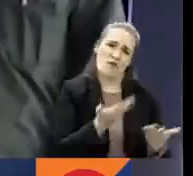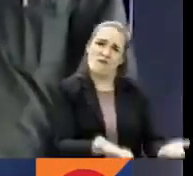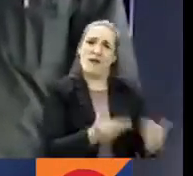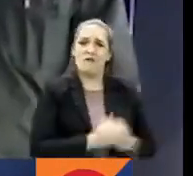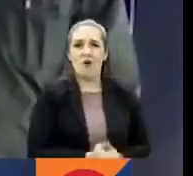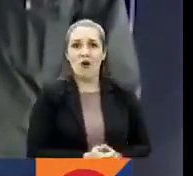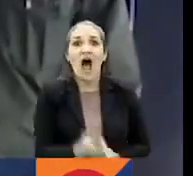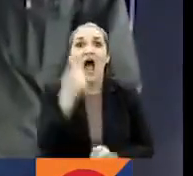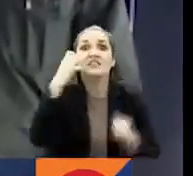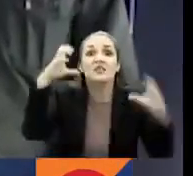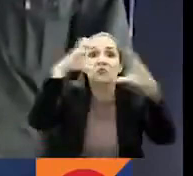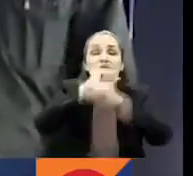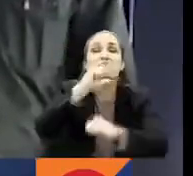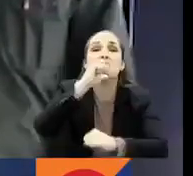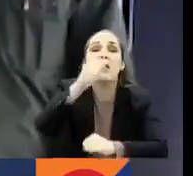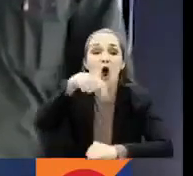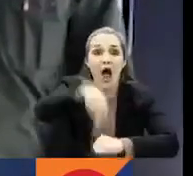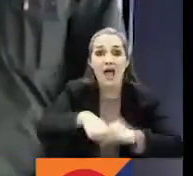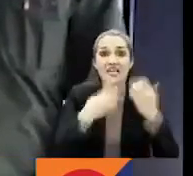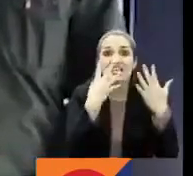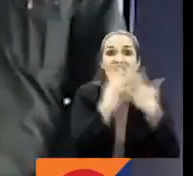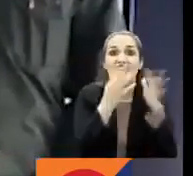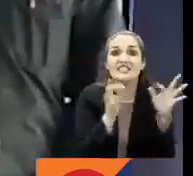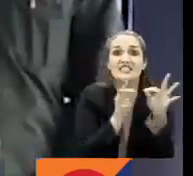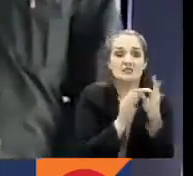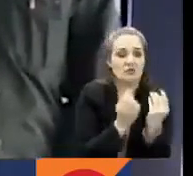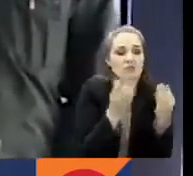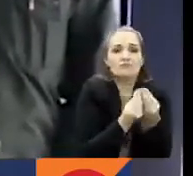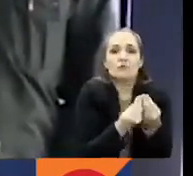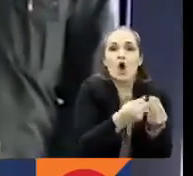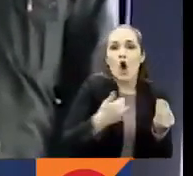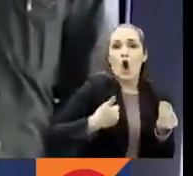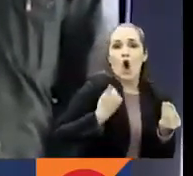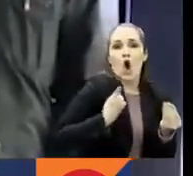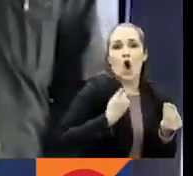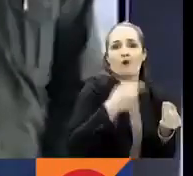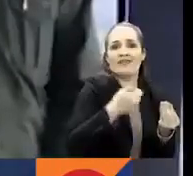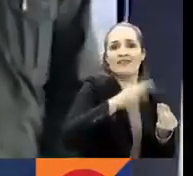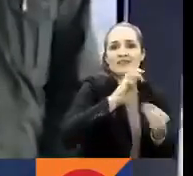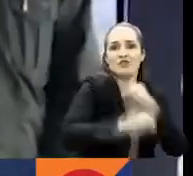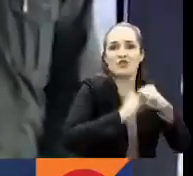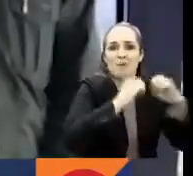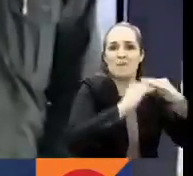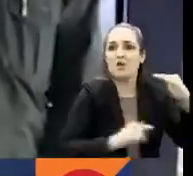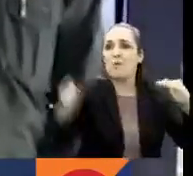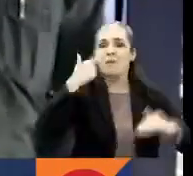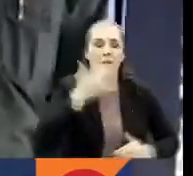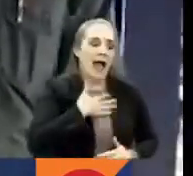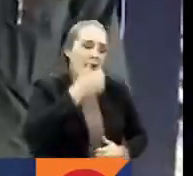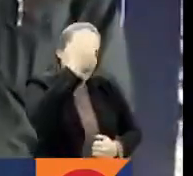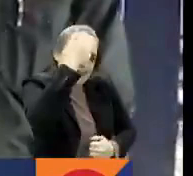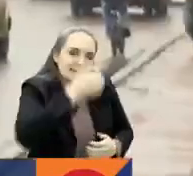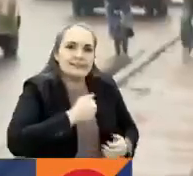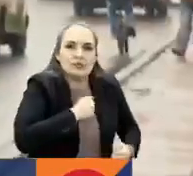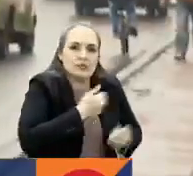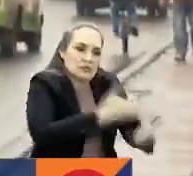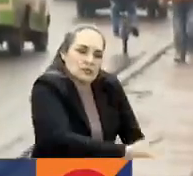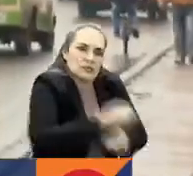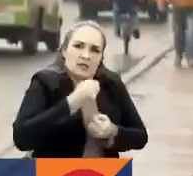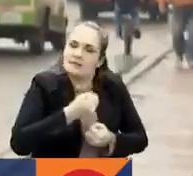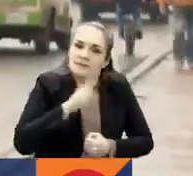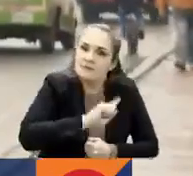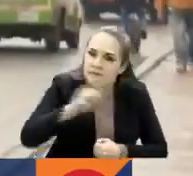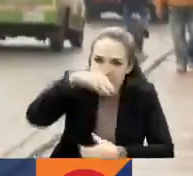padres aquí reclamando a sus hijos menores de edad. Sus hijos tienen que estar en su casa, no haciendo actos vandálicos en la calle.